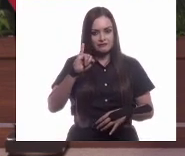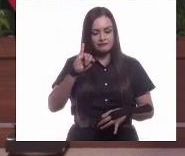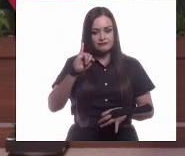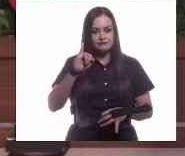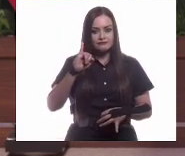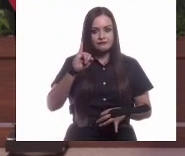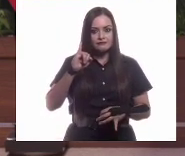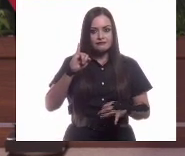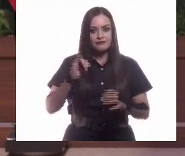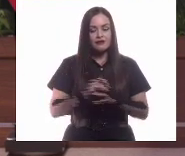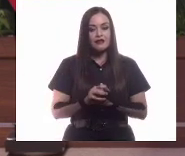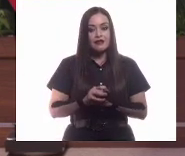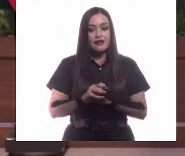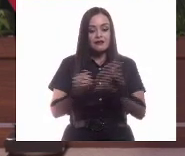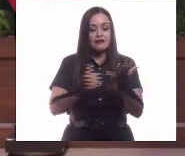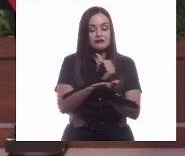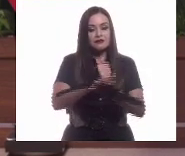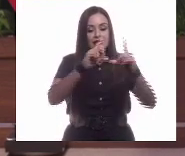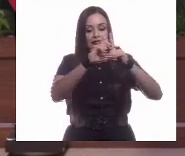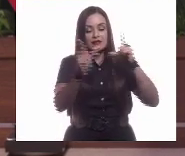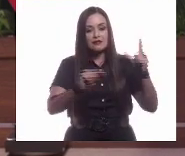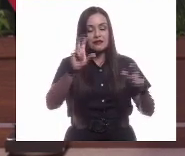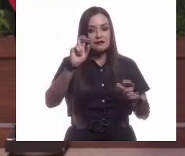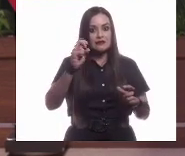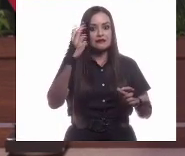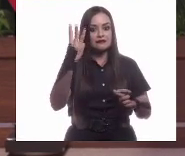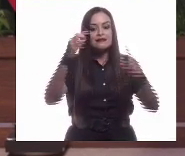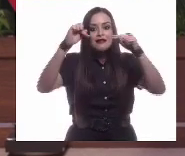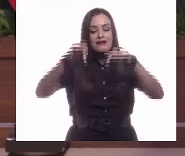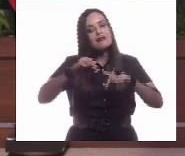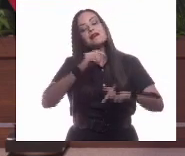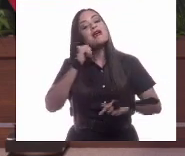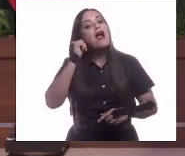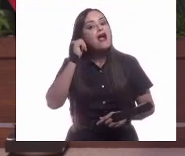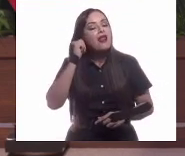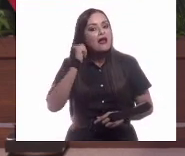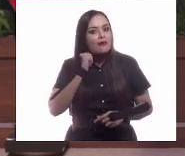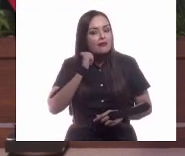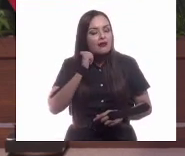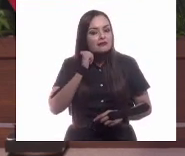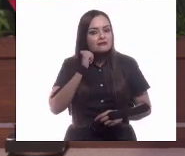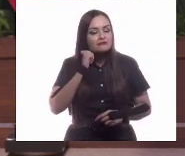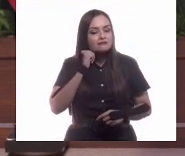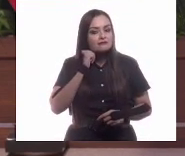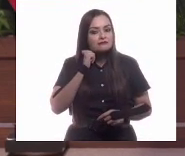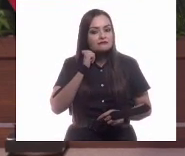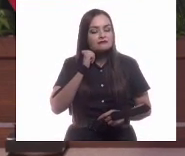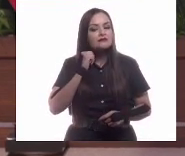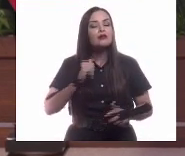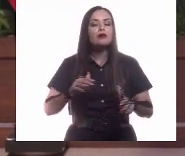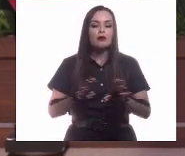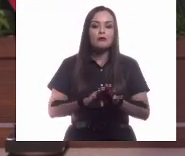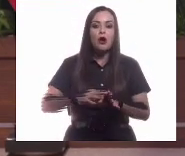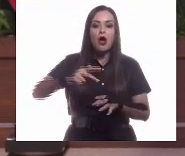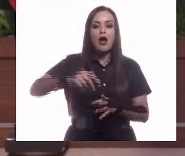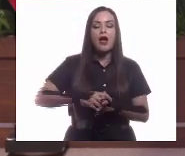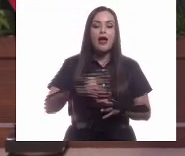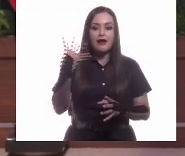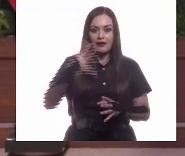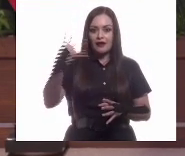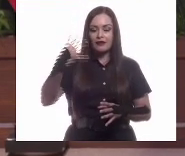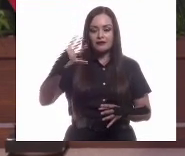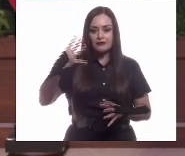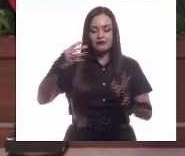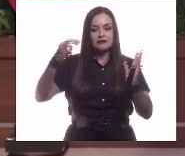principales 33 ciudades del país, es La Paz, nuestra capital, la que encabeza la lista con